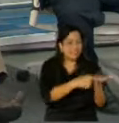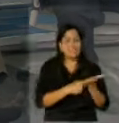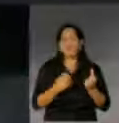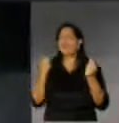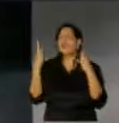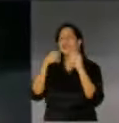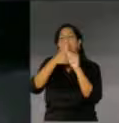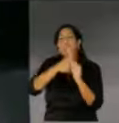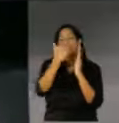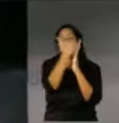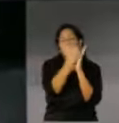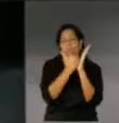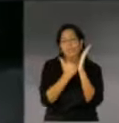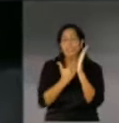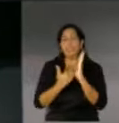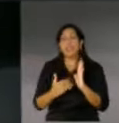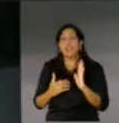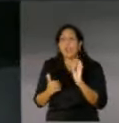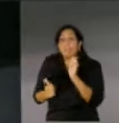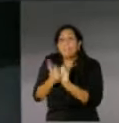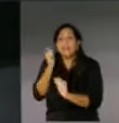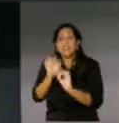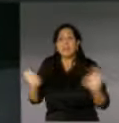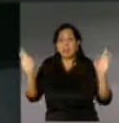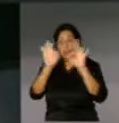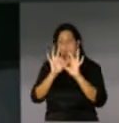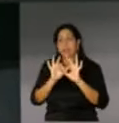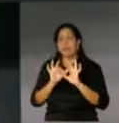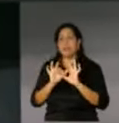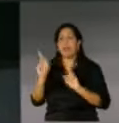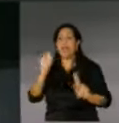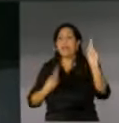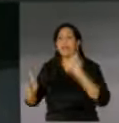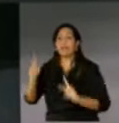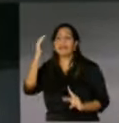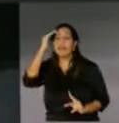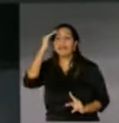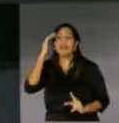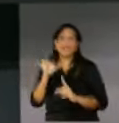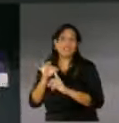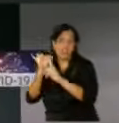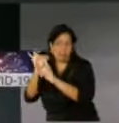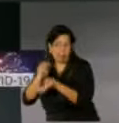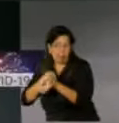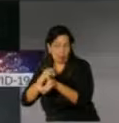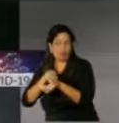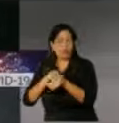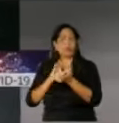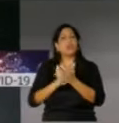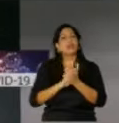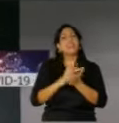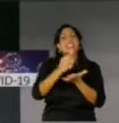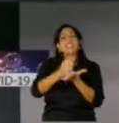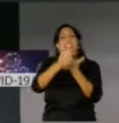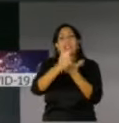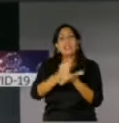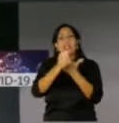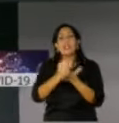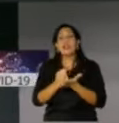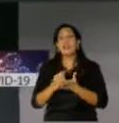protocolos, y uno de los protocolos más importantes y que la gente le presta más atención, sobre todo a la comunidad médica, es nuestro protocolo de tratamiento, que